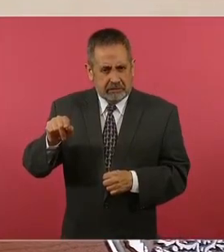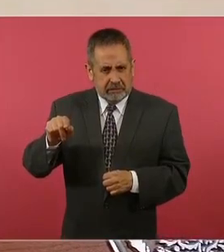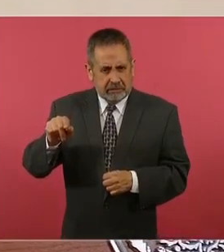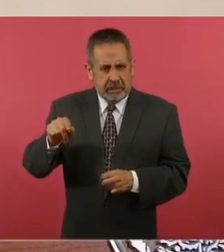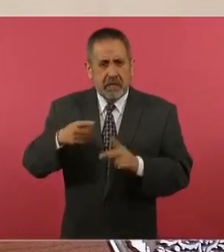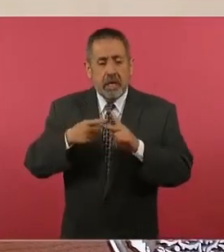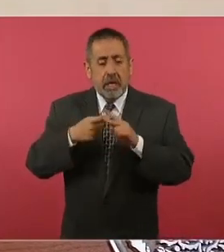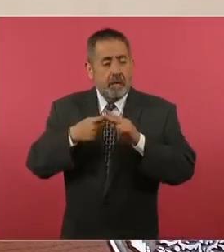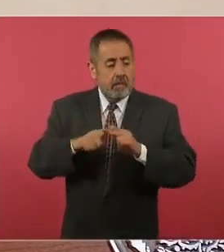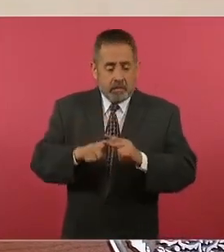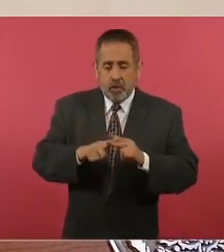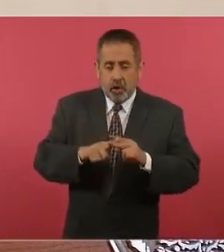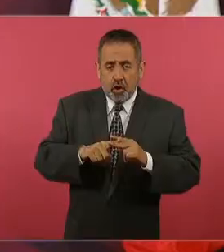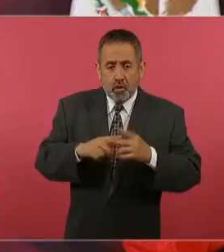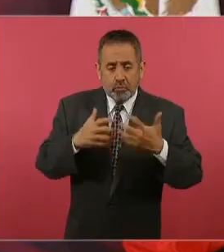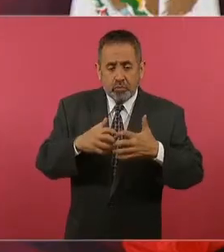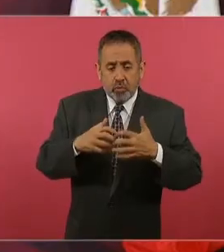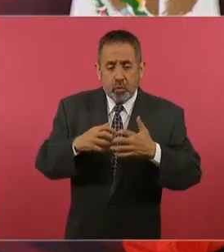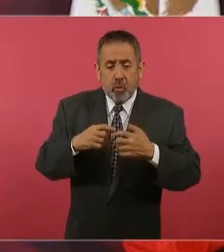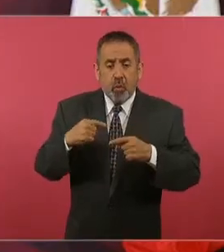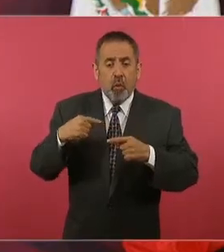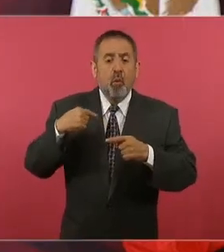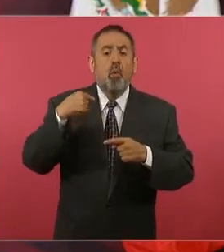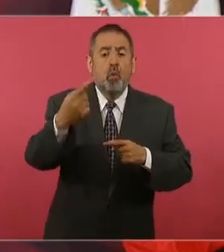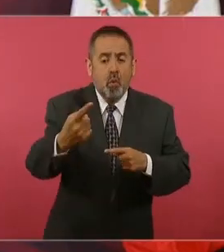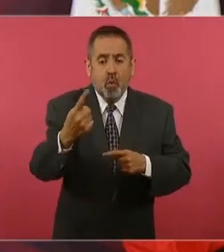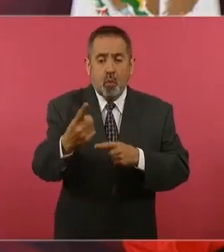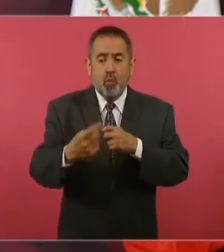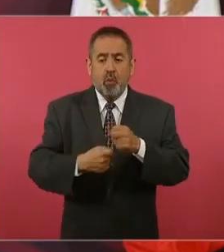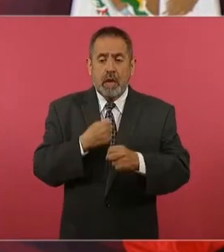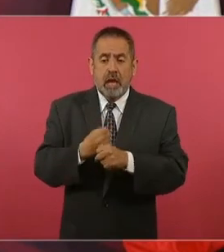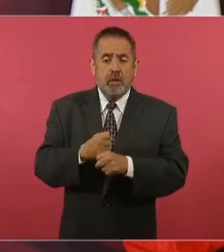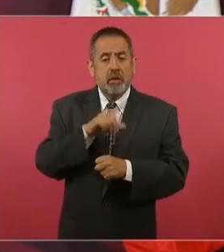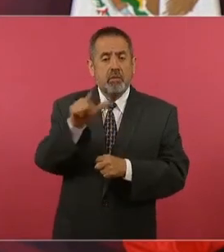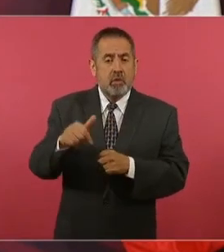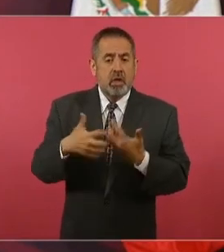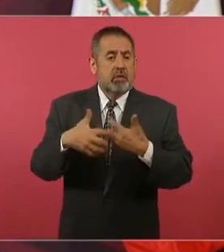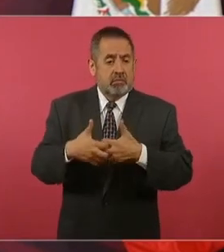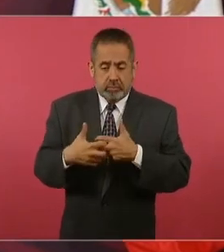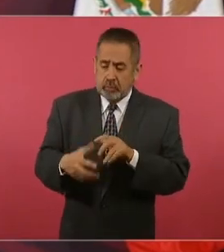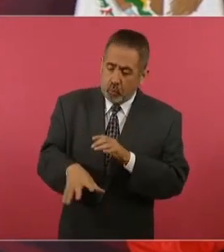empezó a producir un año después,